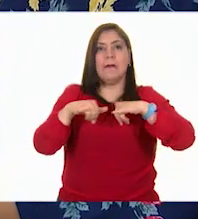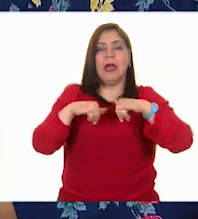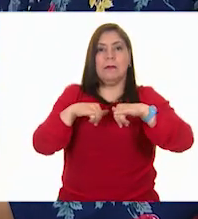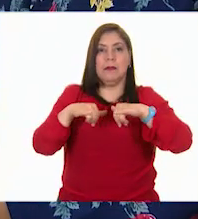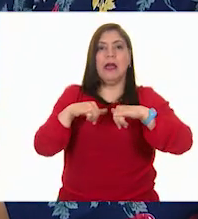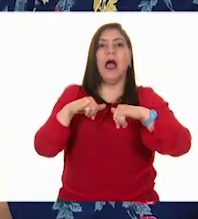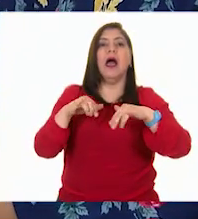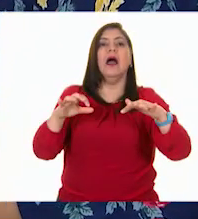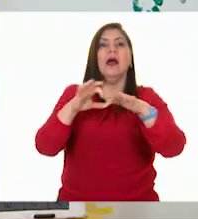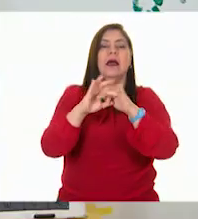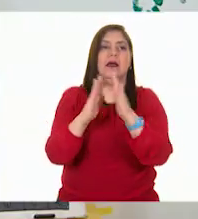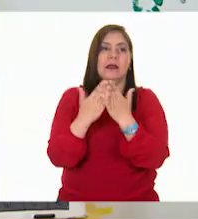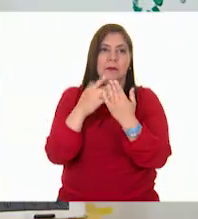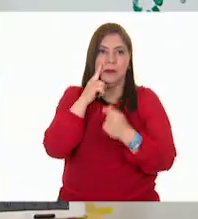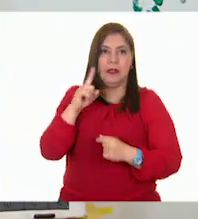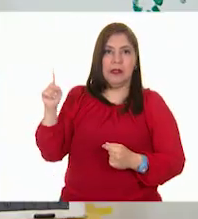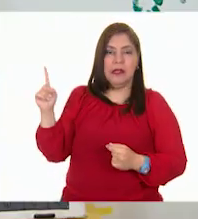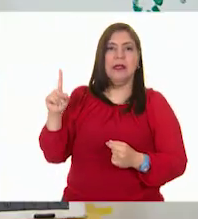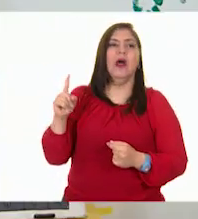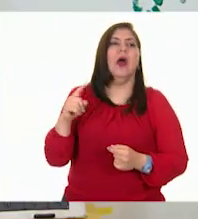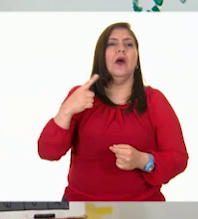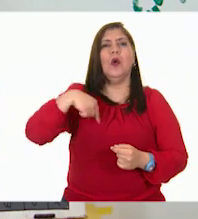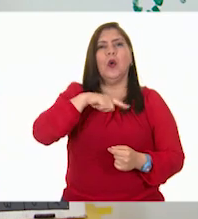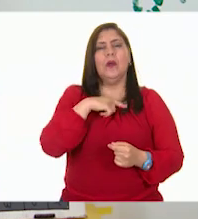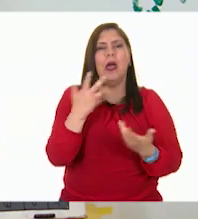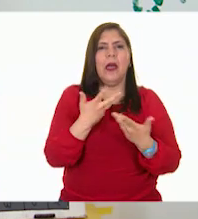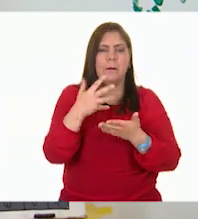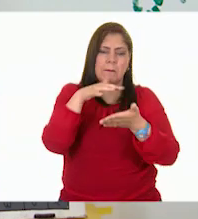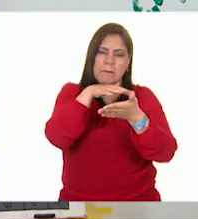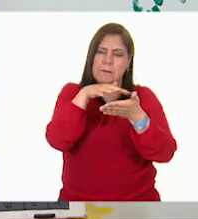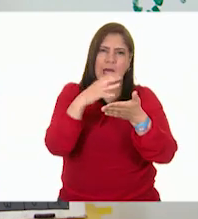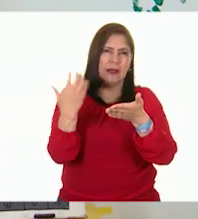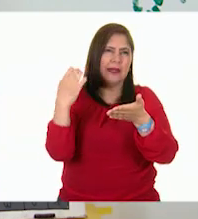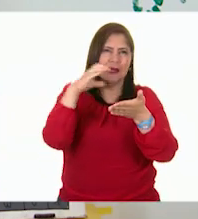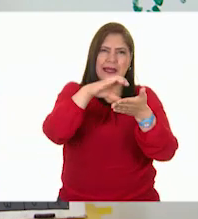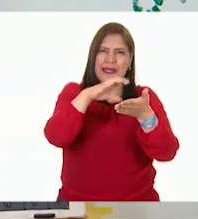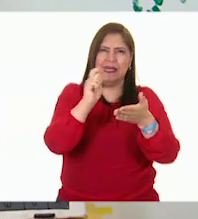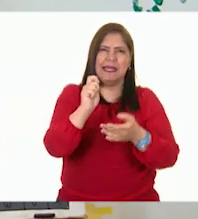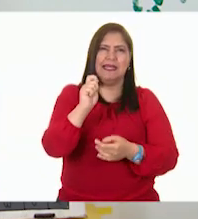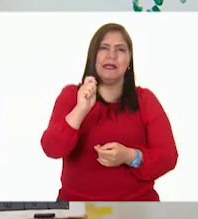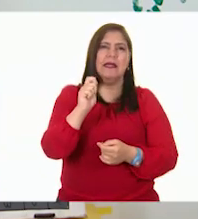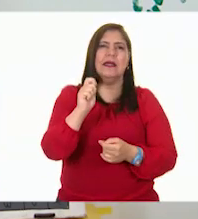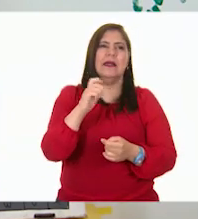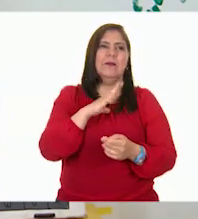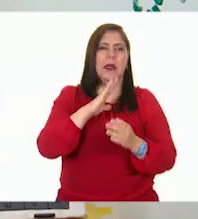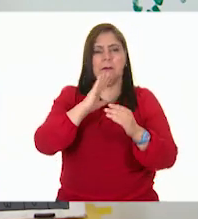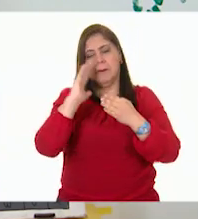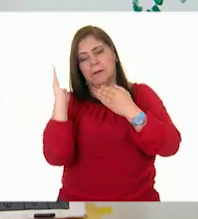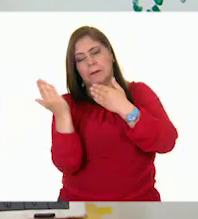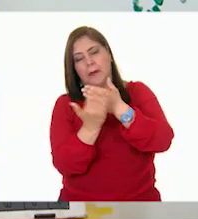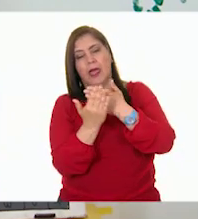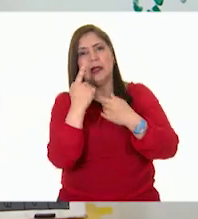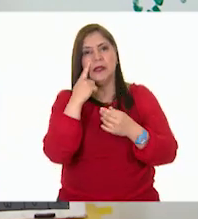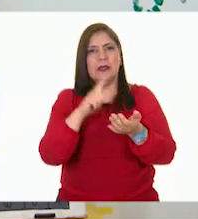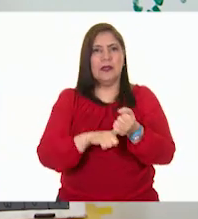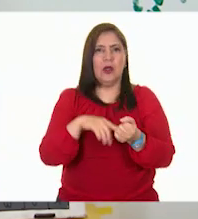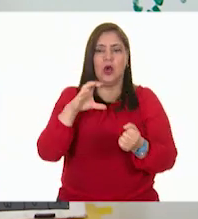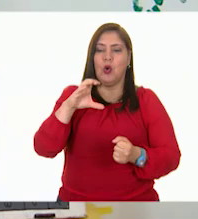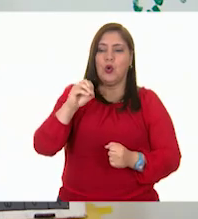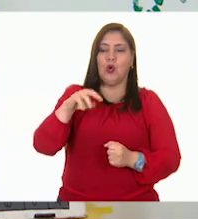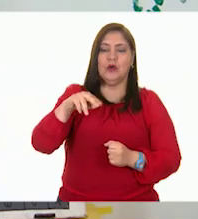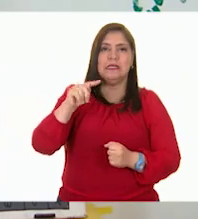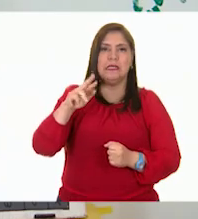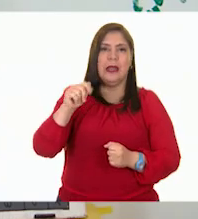¿verdad? Vamos a leer el texto, el pequeño texto que viene en la contraportada, ¿verdad? Y dice